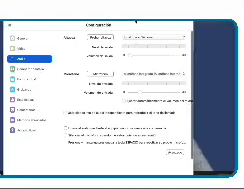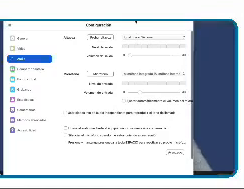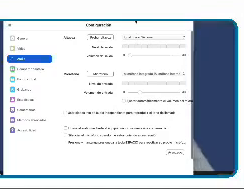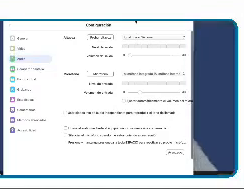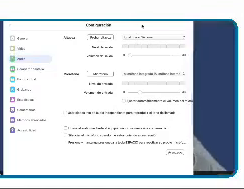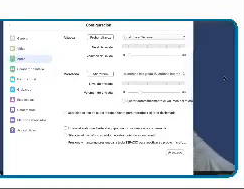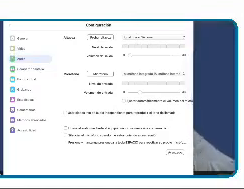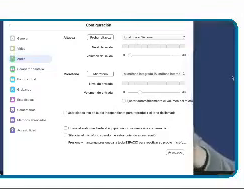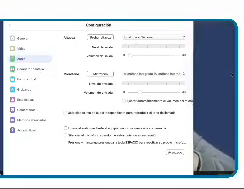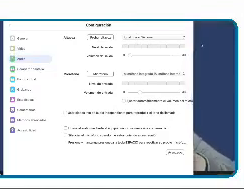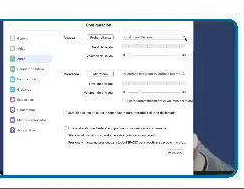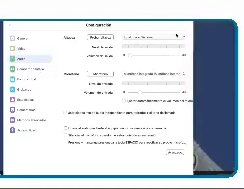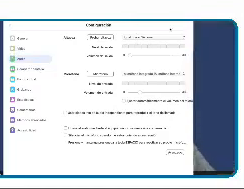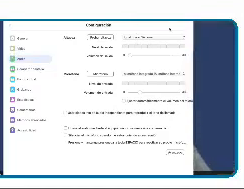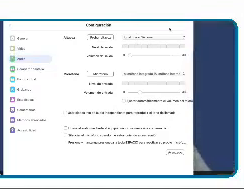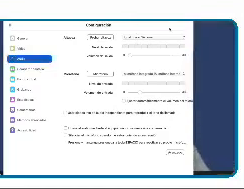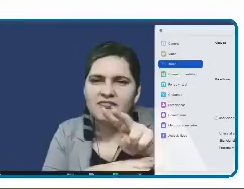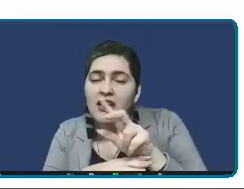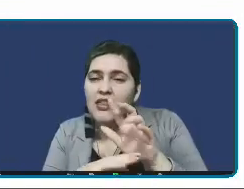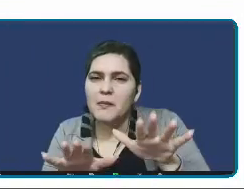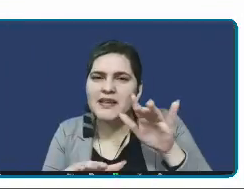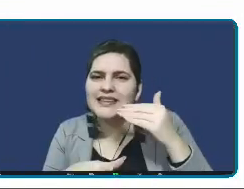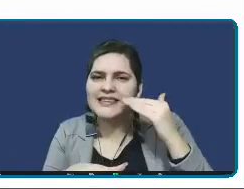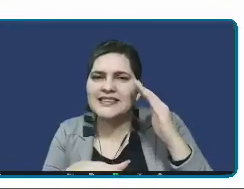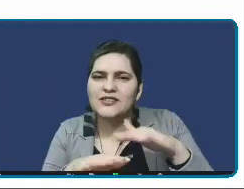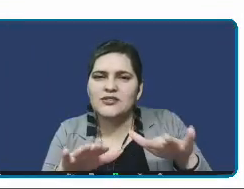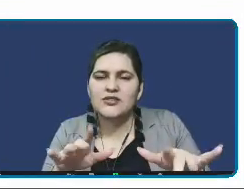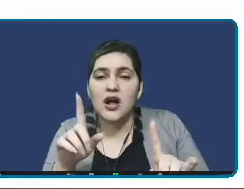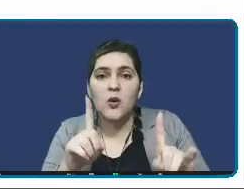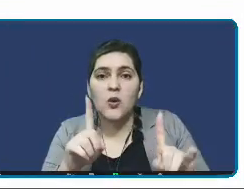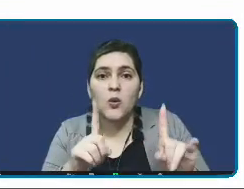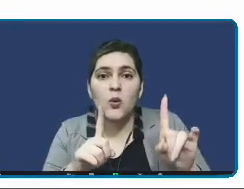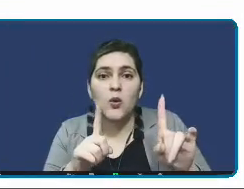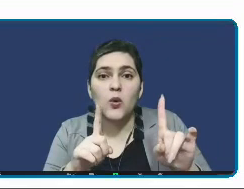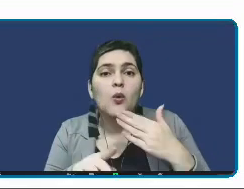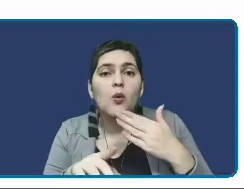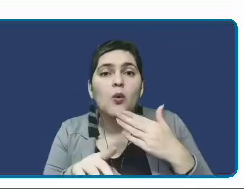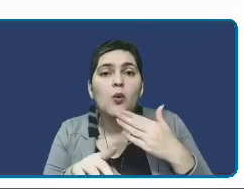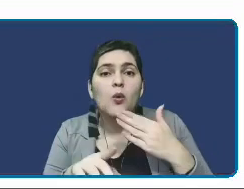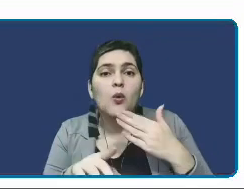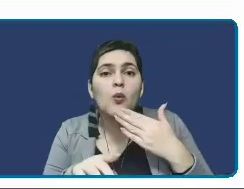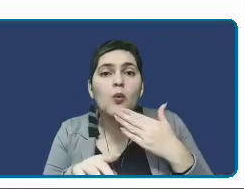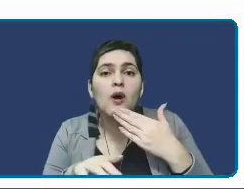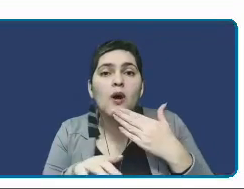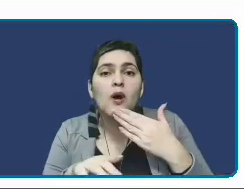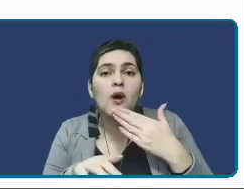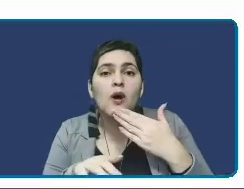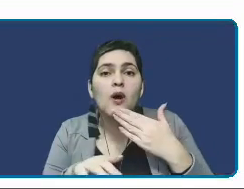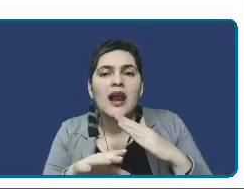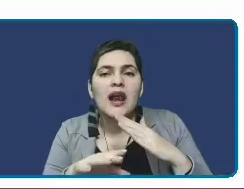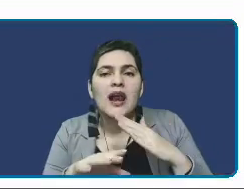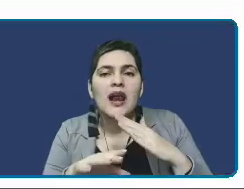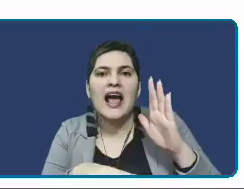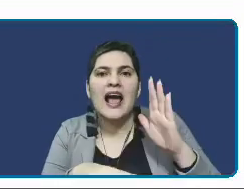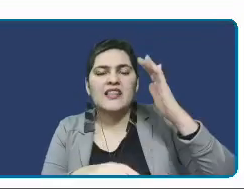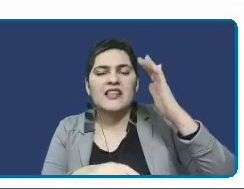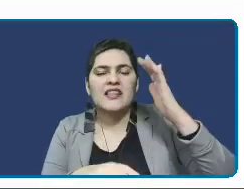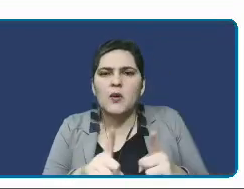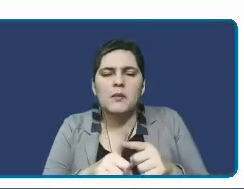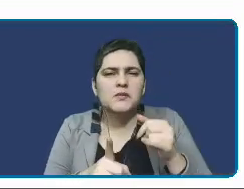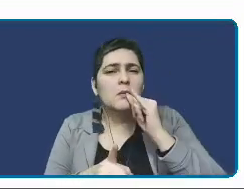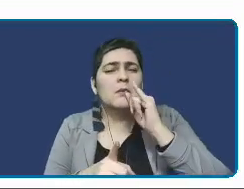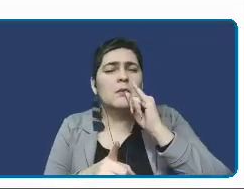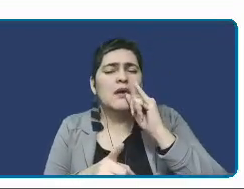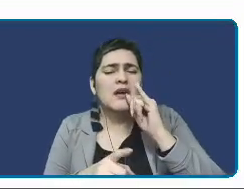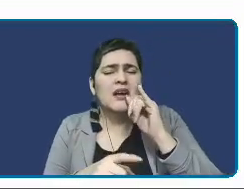yo, también puedo ser muy sensible a la temperatura. Entonces basta que la mamadera esté muy caliente o que la sopa esté muy caliente o esté muy fría para